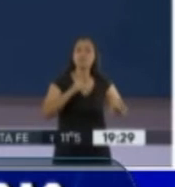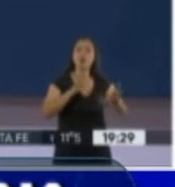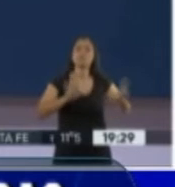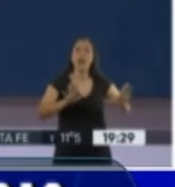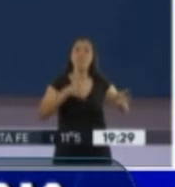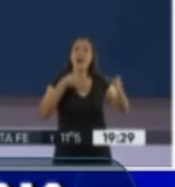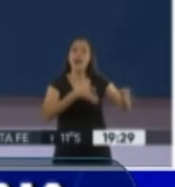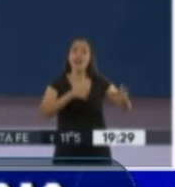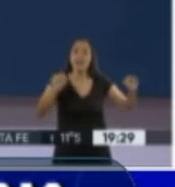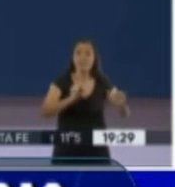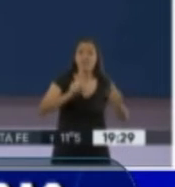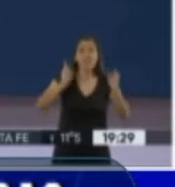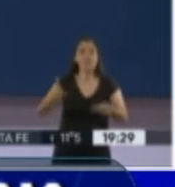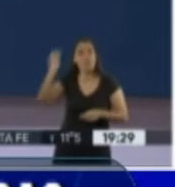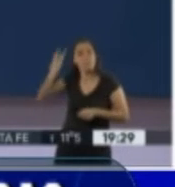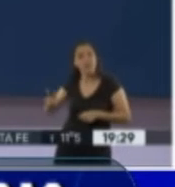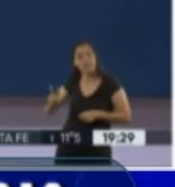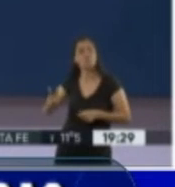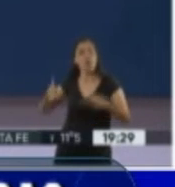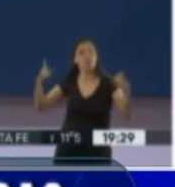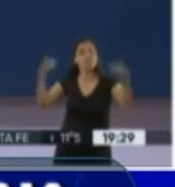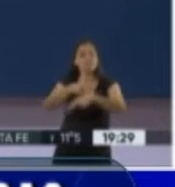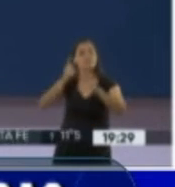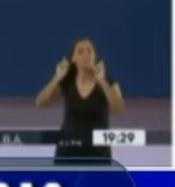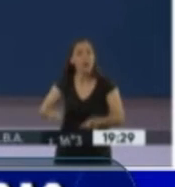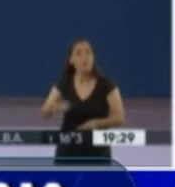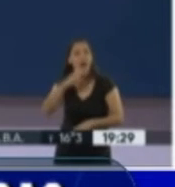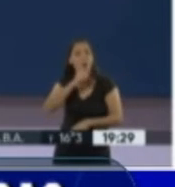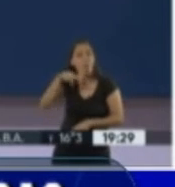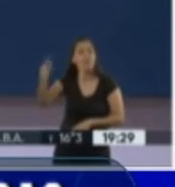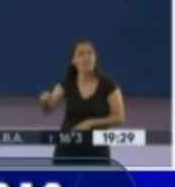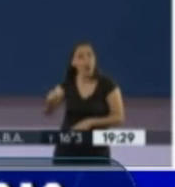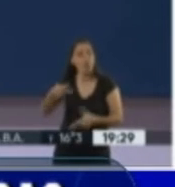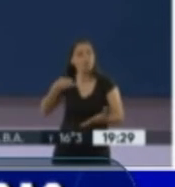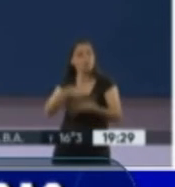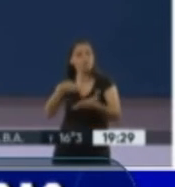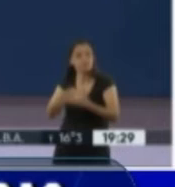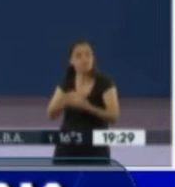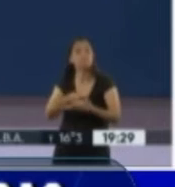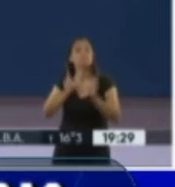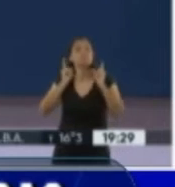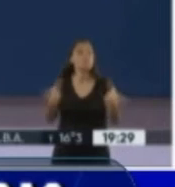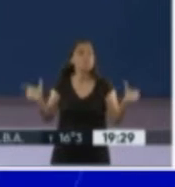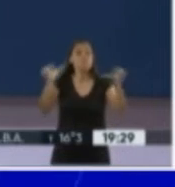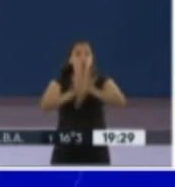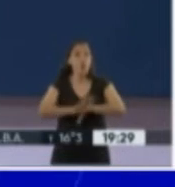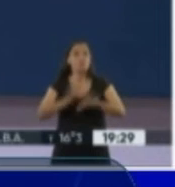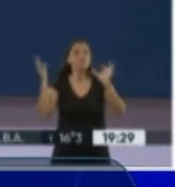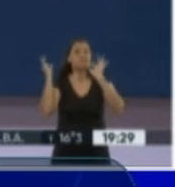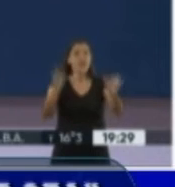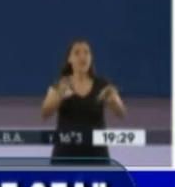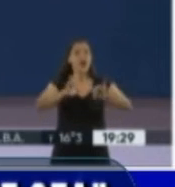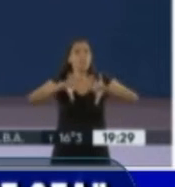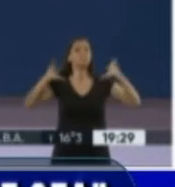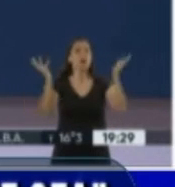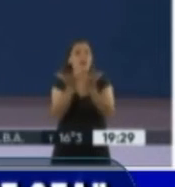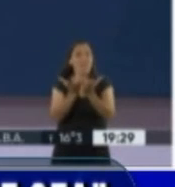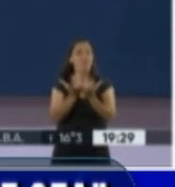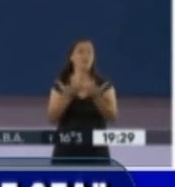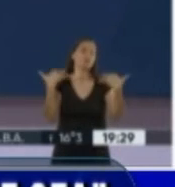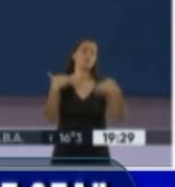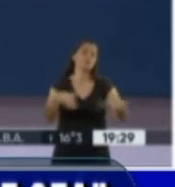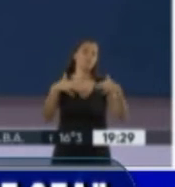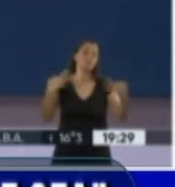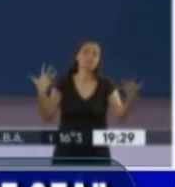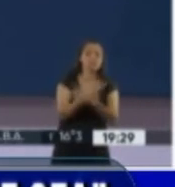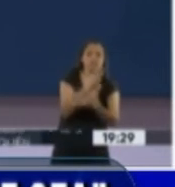vuelva a suceder, quisiera dejar sentado para el futuro que el hecho de ser país anfitrión de la cumbre no otorga la capacidad de imponer un